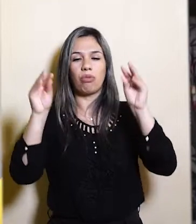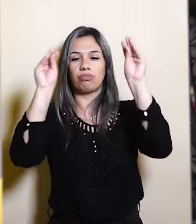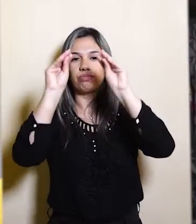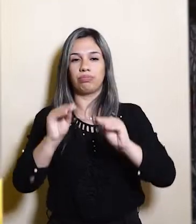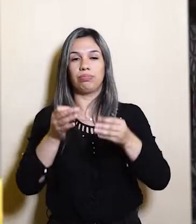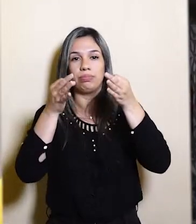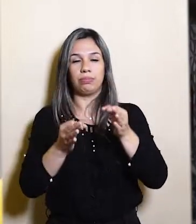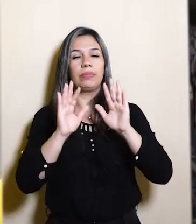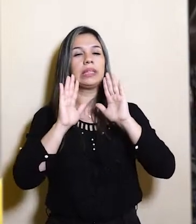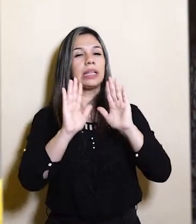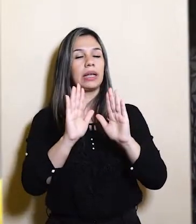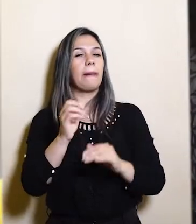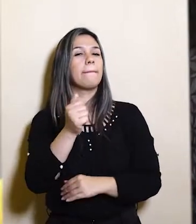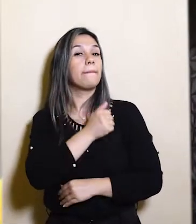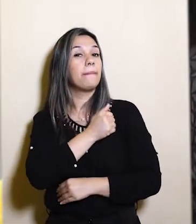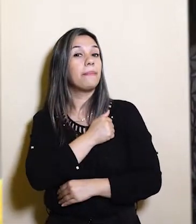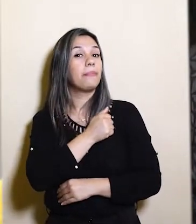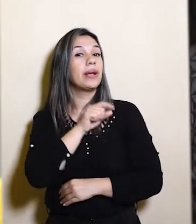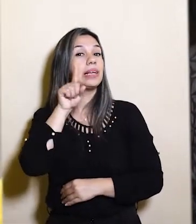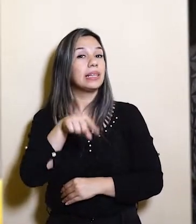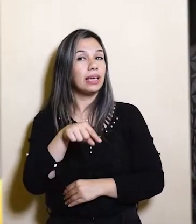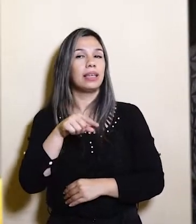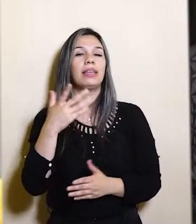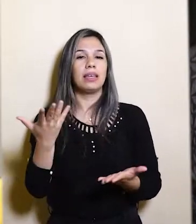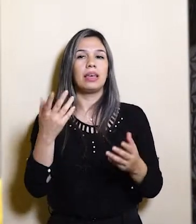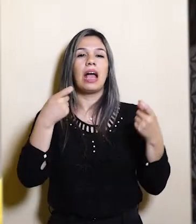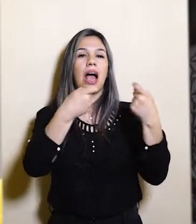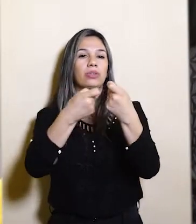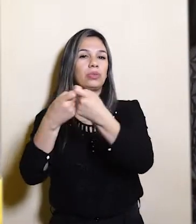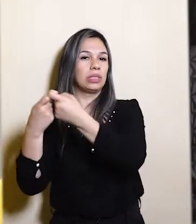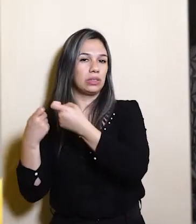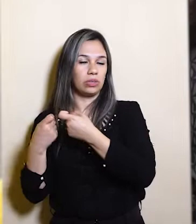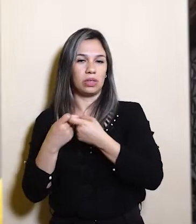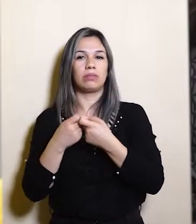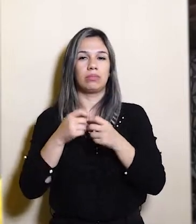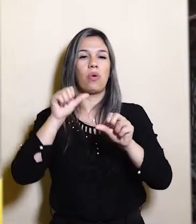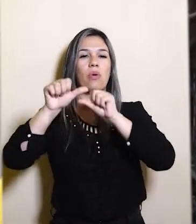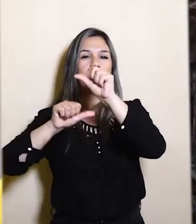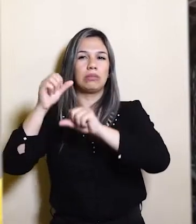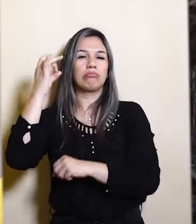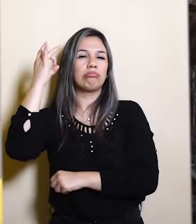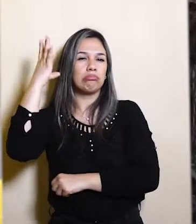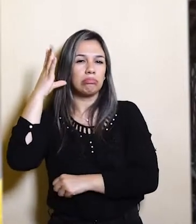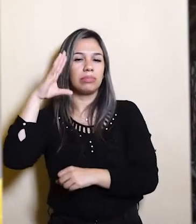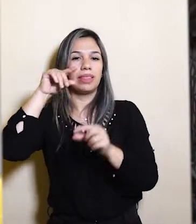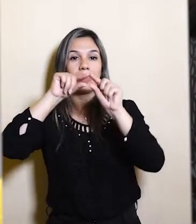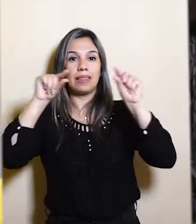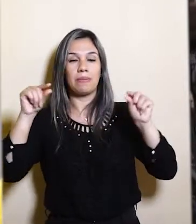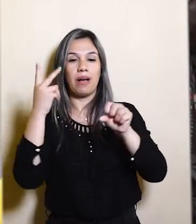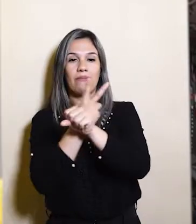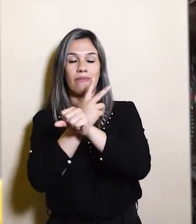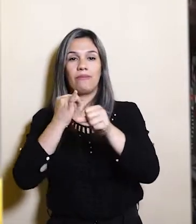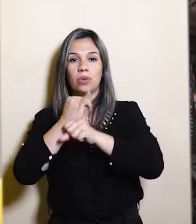que es preocupante es que no hemos escuchado de organizaciones de la sociedad civil, sobre todo de organizaciones expertas en la materia, que han